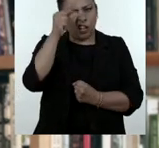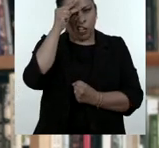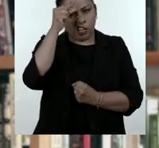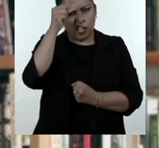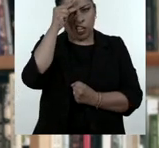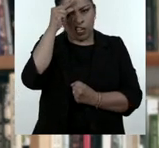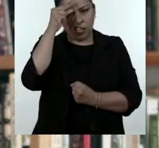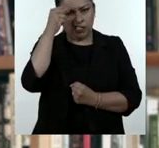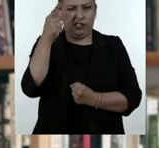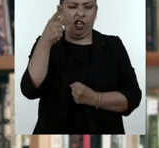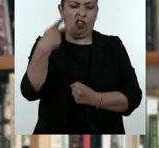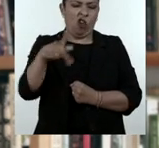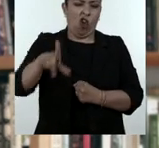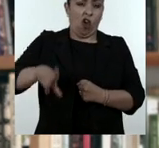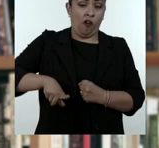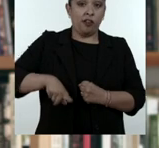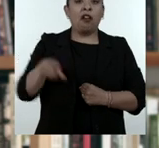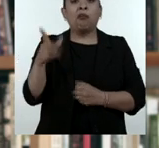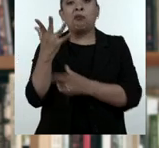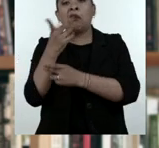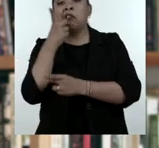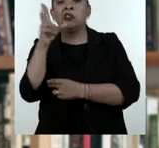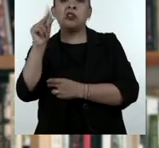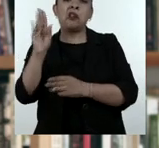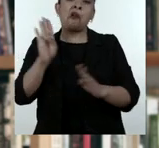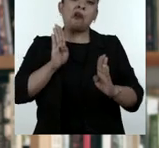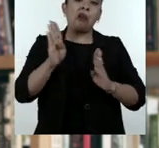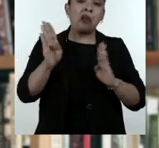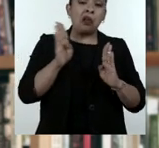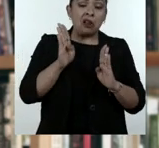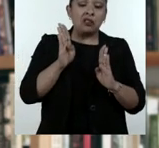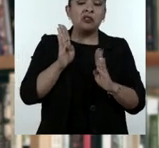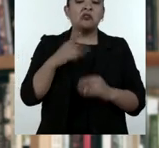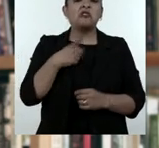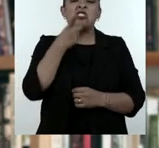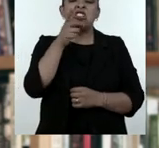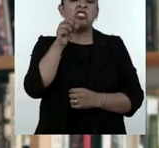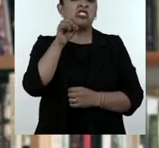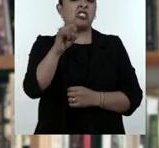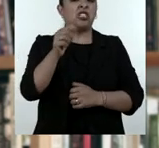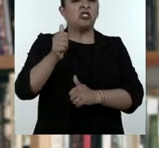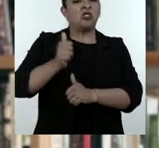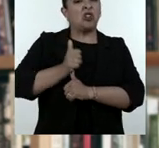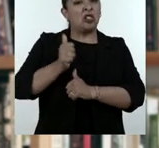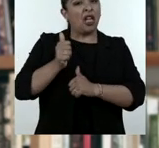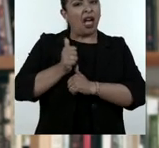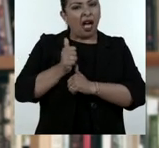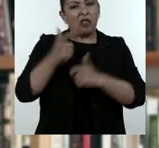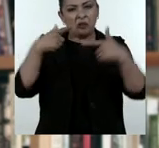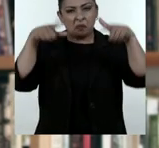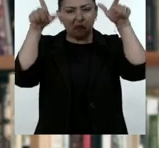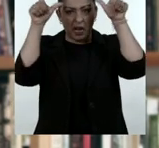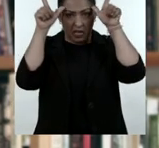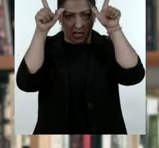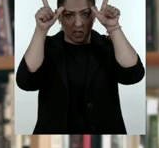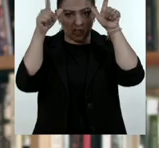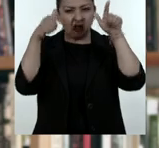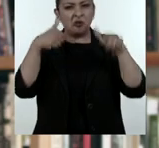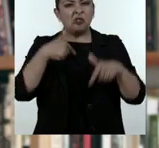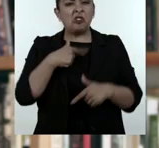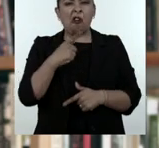fuerza y la inteligencia del Estado. Él dice no al ejército y a las fuerzas armadas. Yo digo sí a nuestros soldados y nuestros